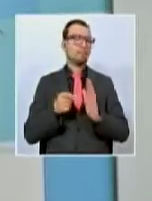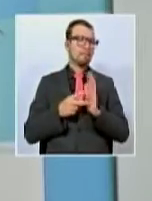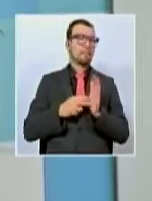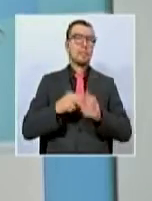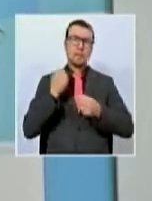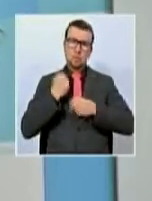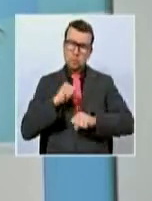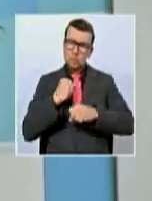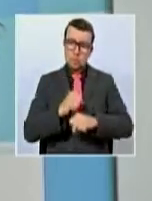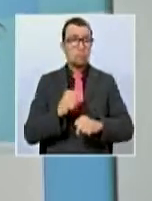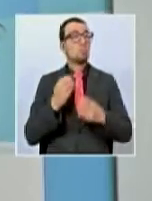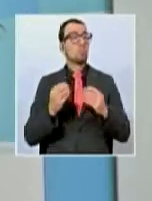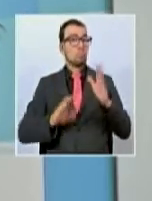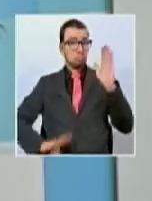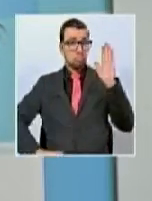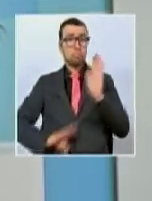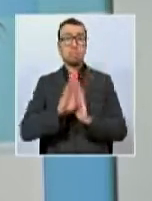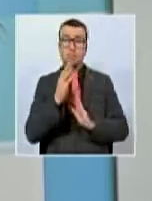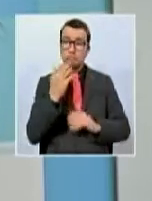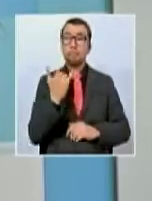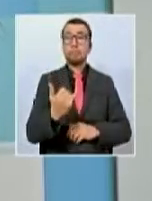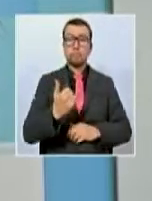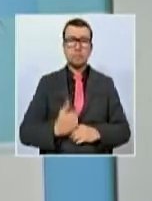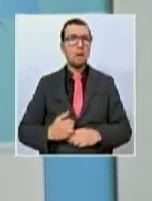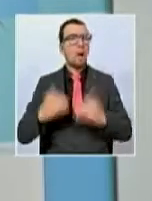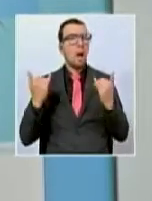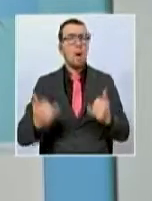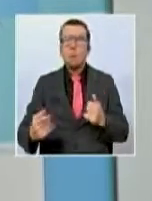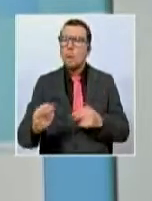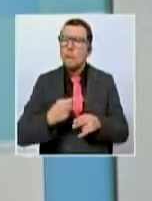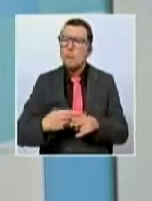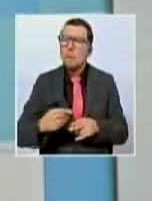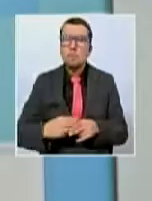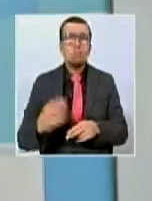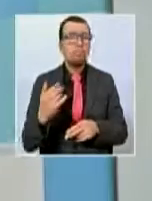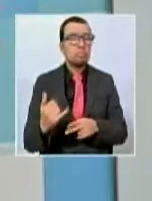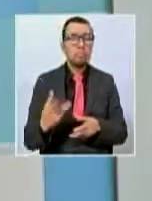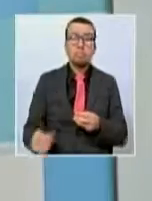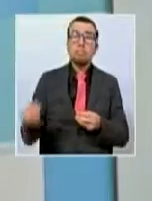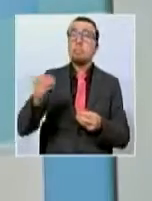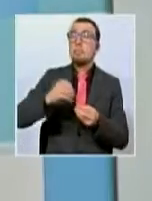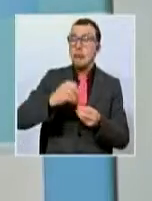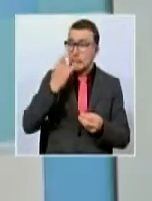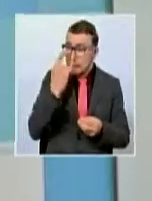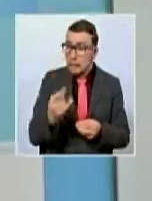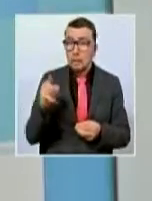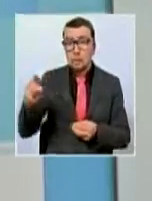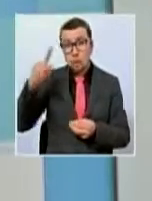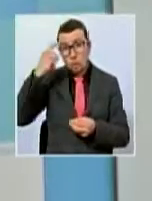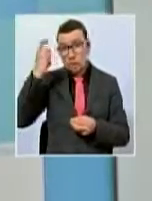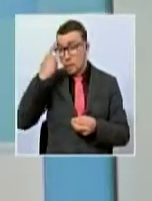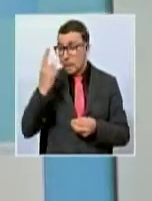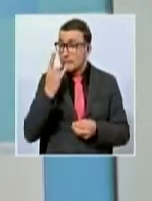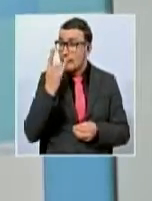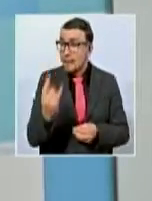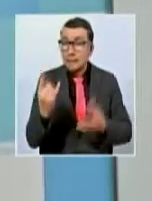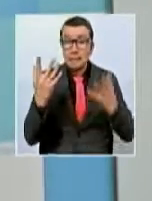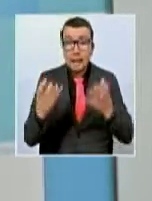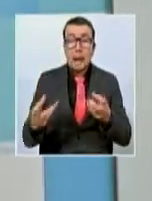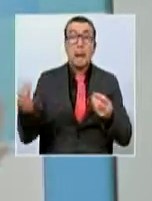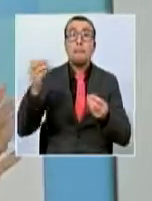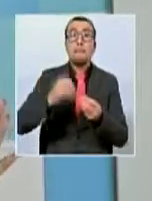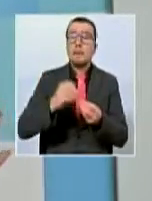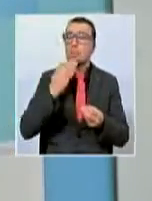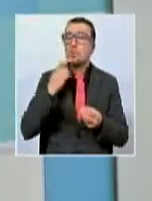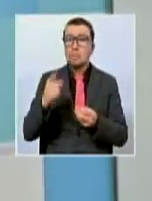con muchísimo éxito y ahora viene un poco más de interés del gobierno por aquel tema tan importante como es el de